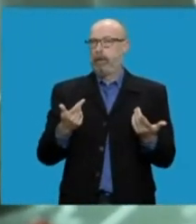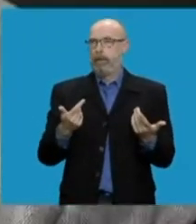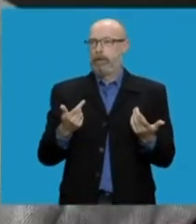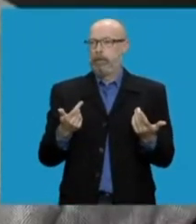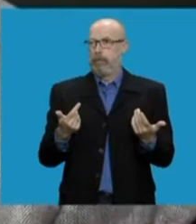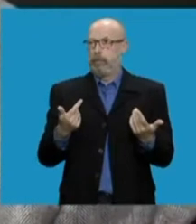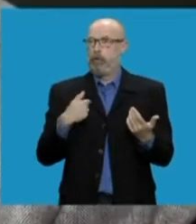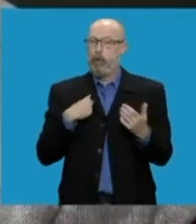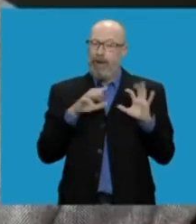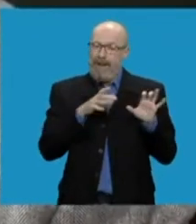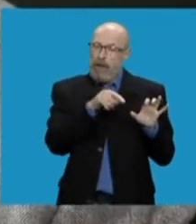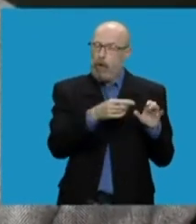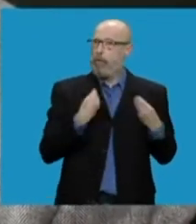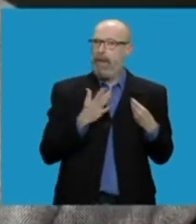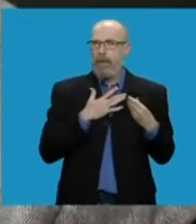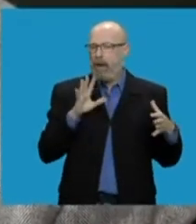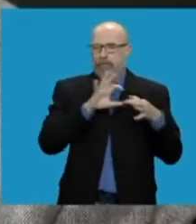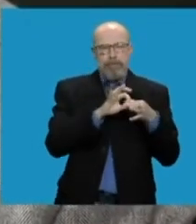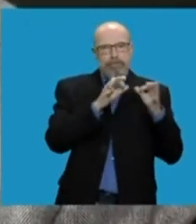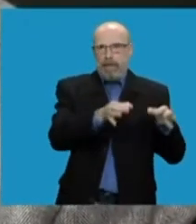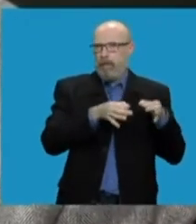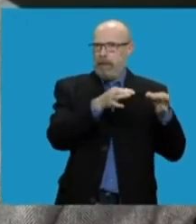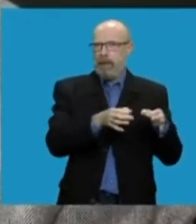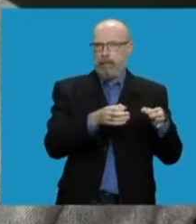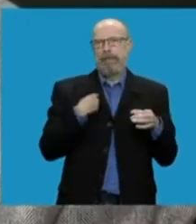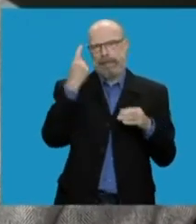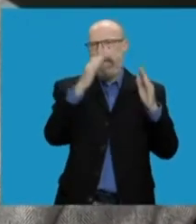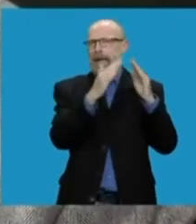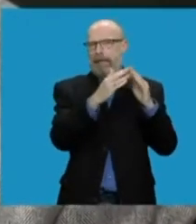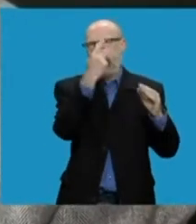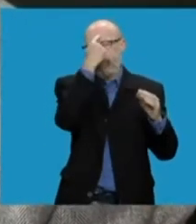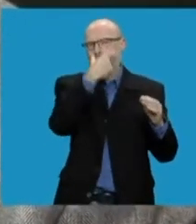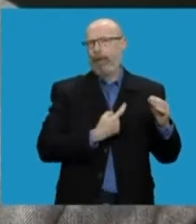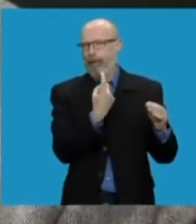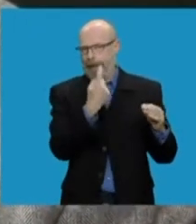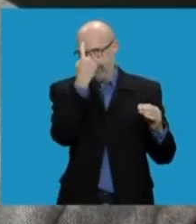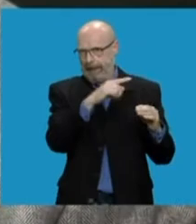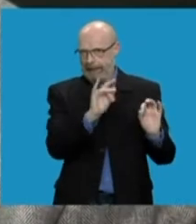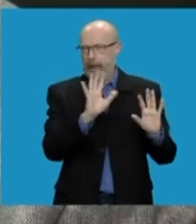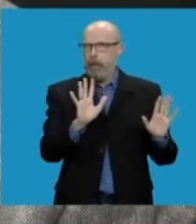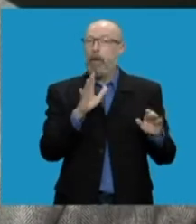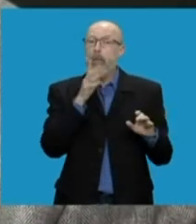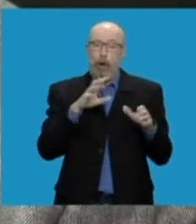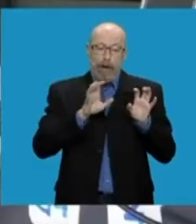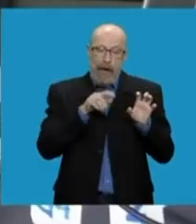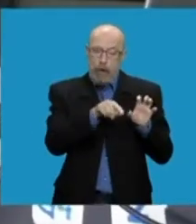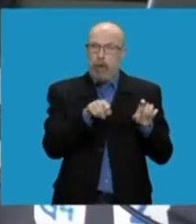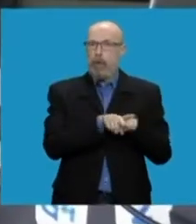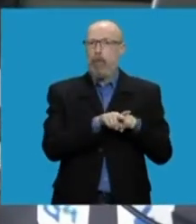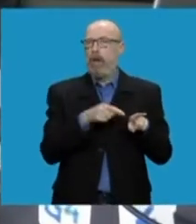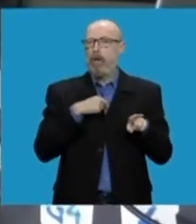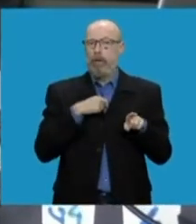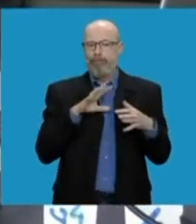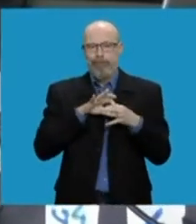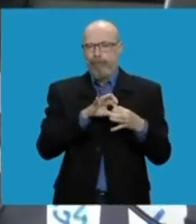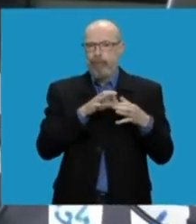radio. En mi casa me echan de menos, lo sé, y es porque, bueno, pues la radio se nos ha metido, no solo a mí, sino